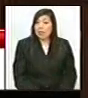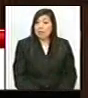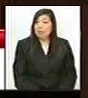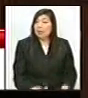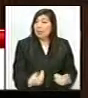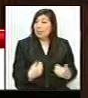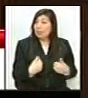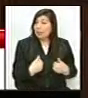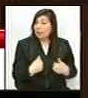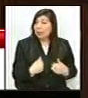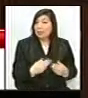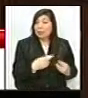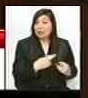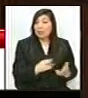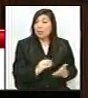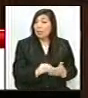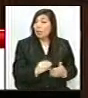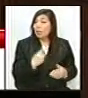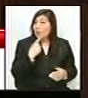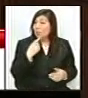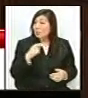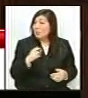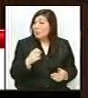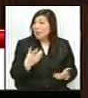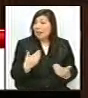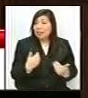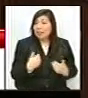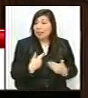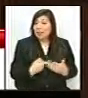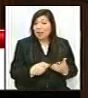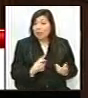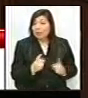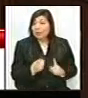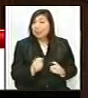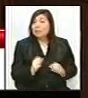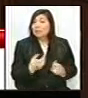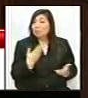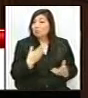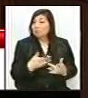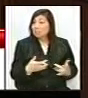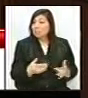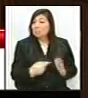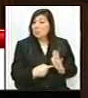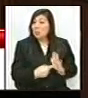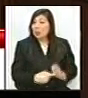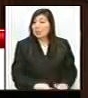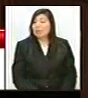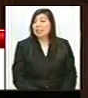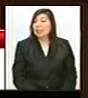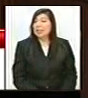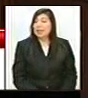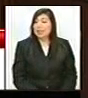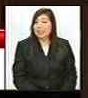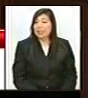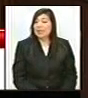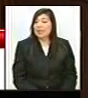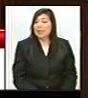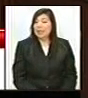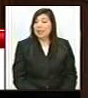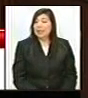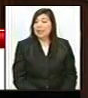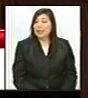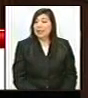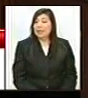se obtiene, la sola referencia al nombre Michael, se pretende concluir de que existen indicios reveladores para efectos de formalizar.